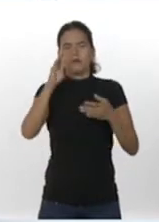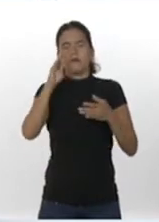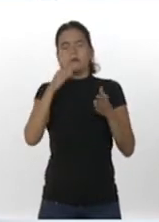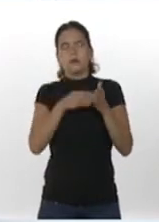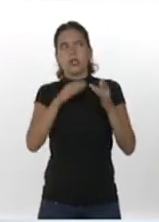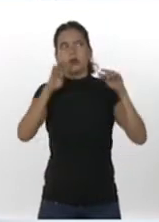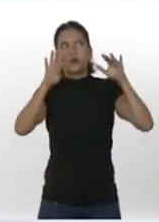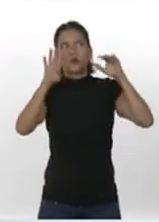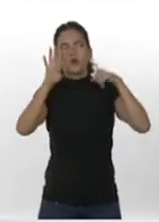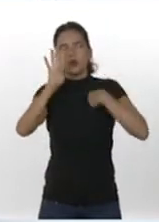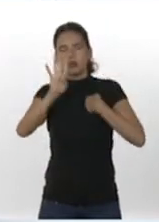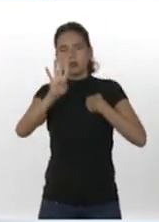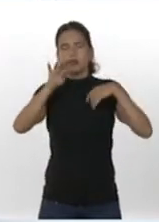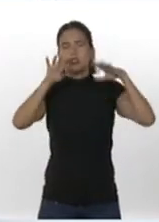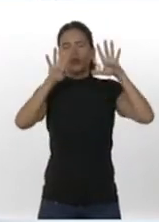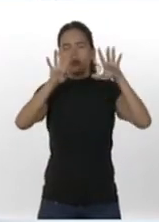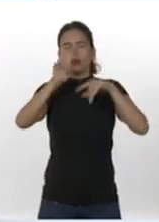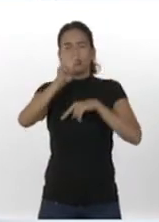1492,